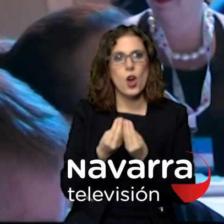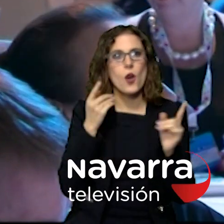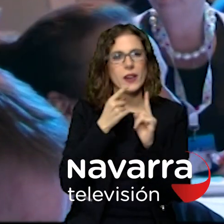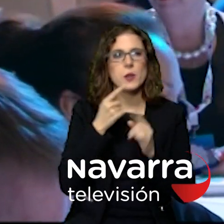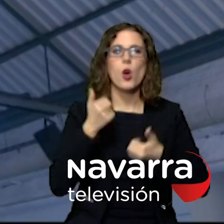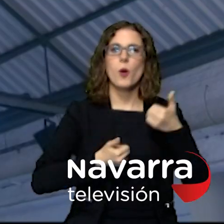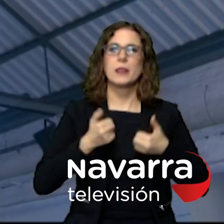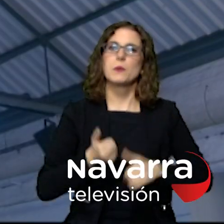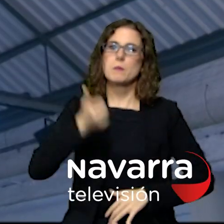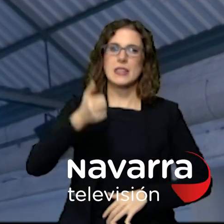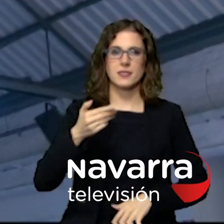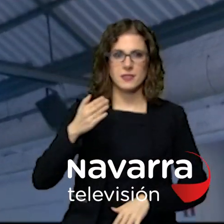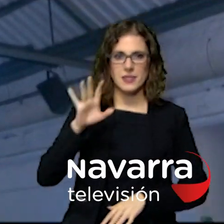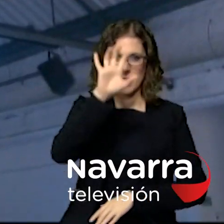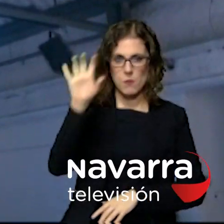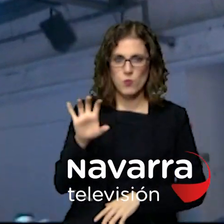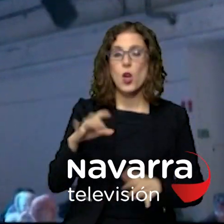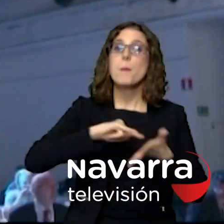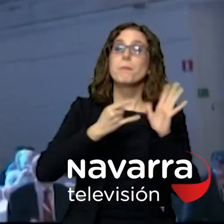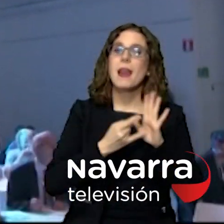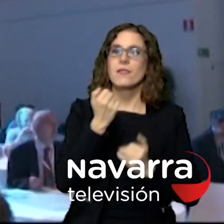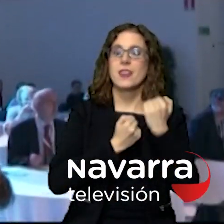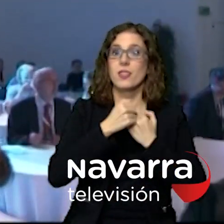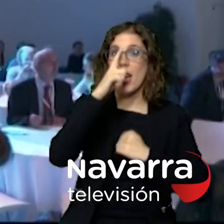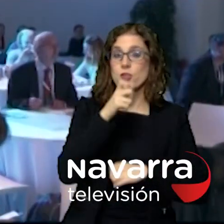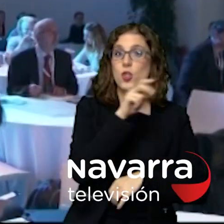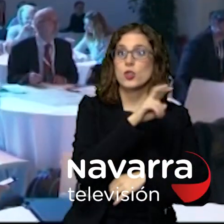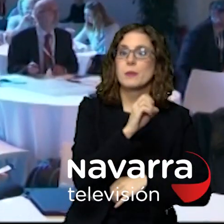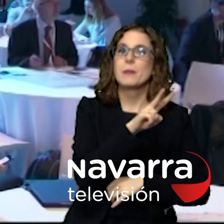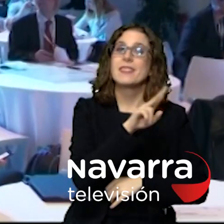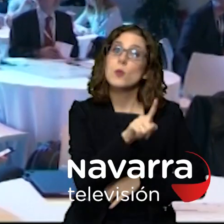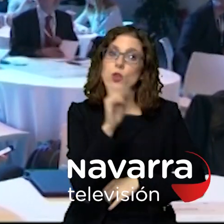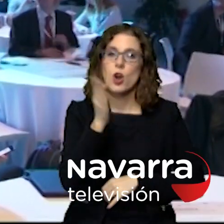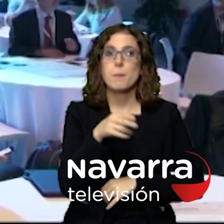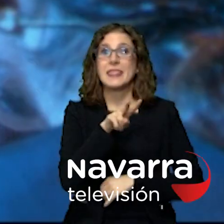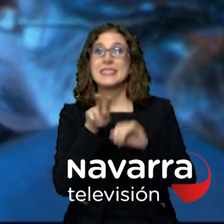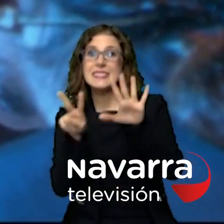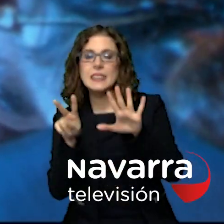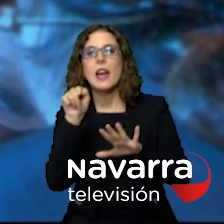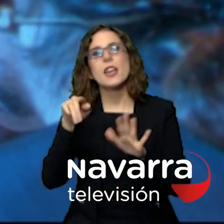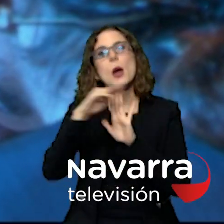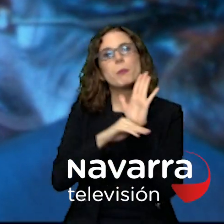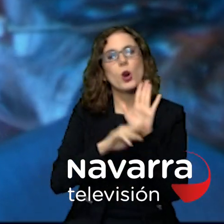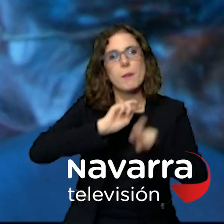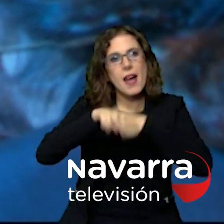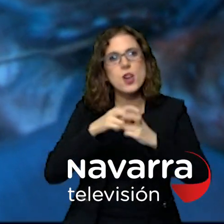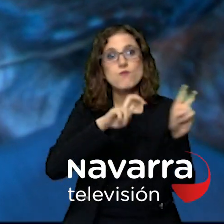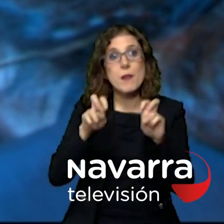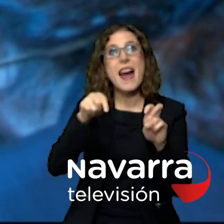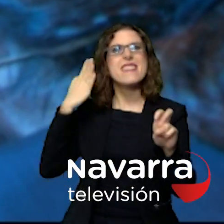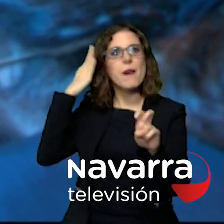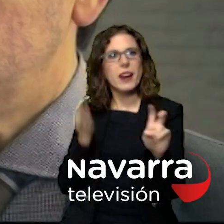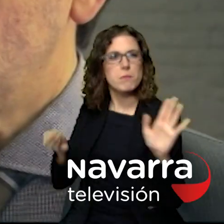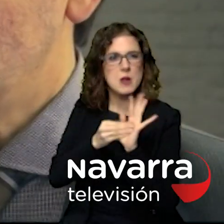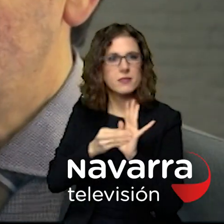periodo financiero 2021-2027, donde se reprograma toda la estrategia en la que Navarra quiere hacerse hueco. En este sentido,